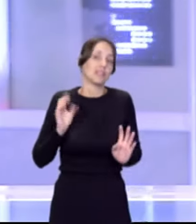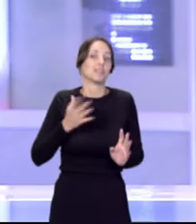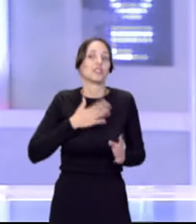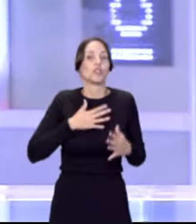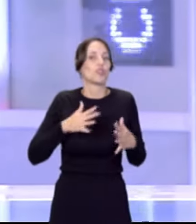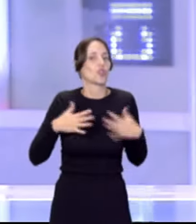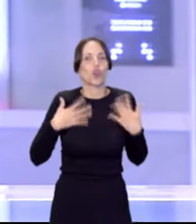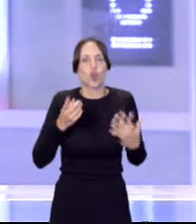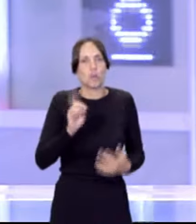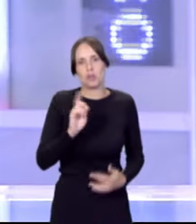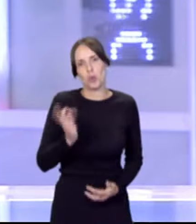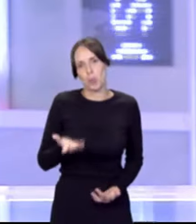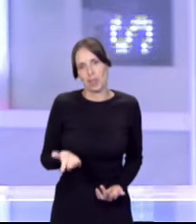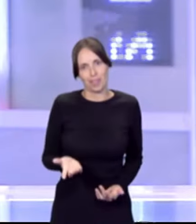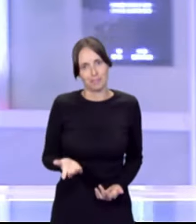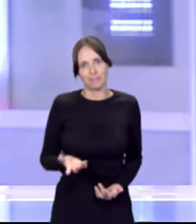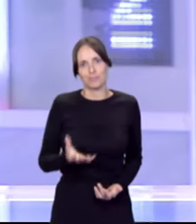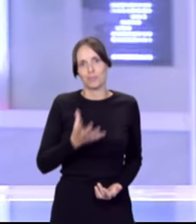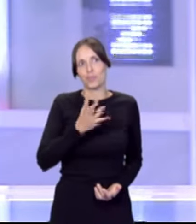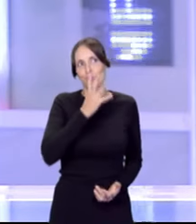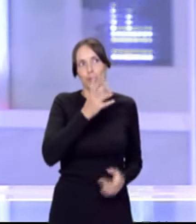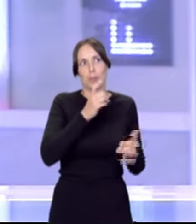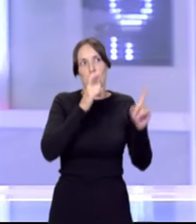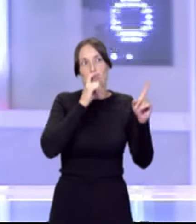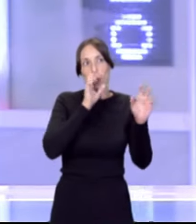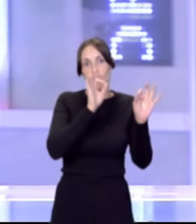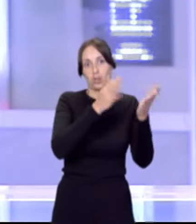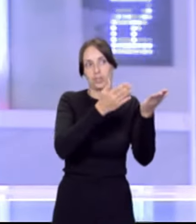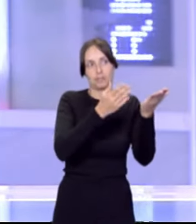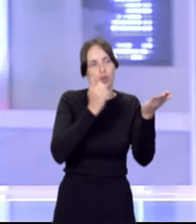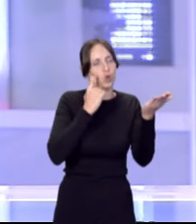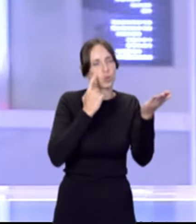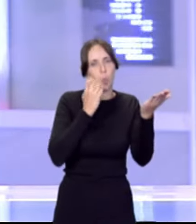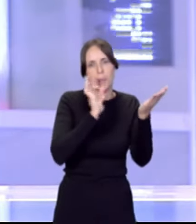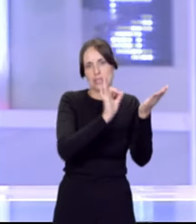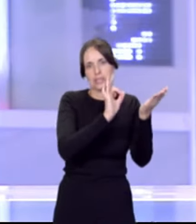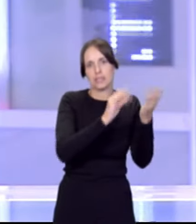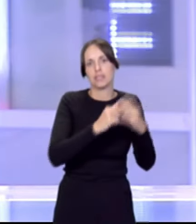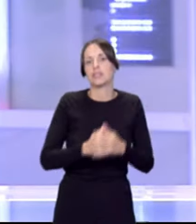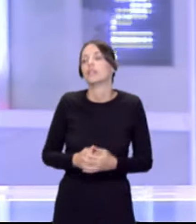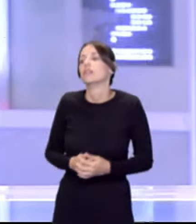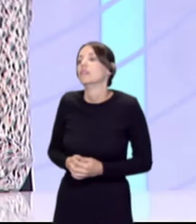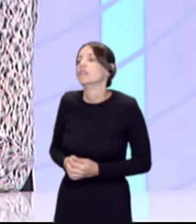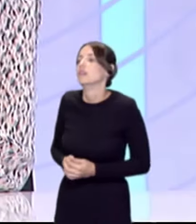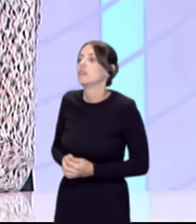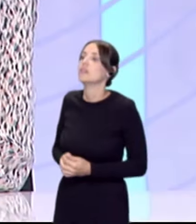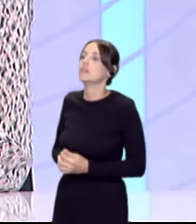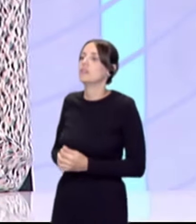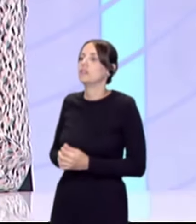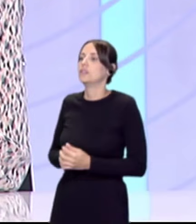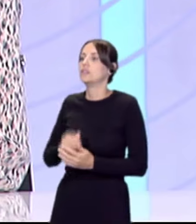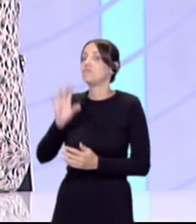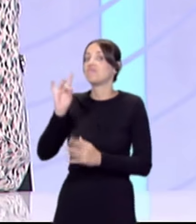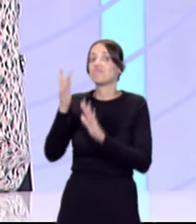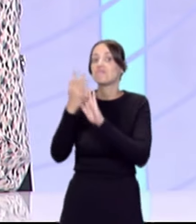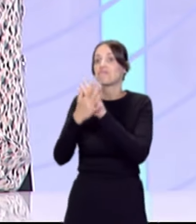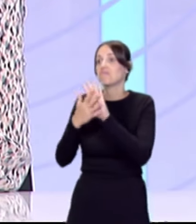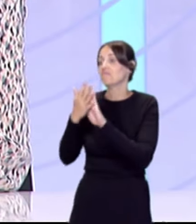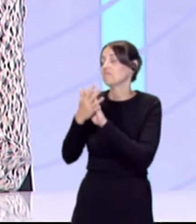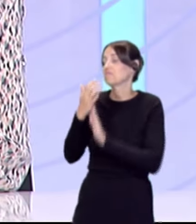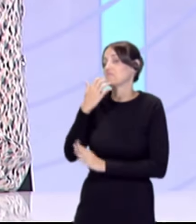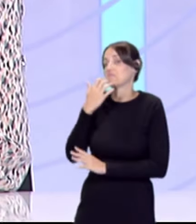de quién viene este tipo de discursos y ofensas, porque estamos ya acostumbrados. Sí, aquí tú te pones a hablar con los compañeros, con la